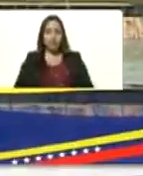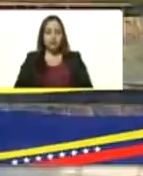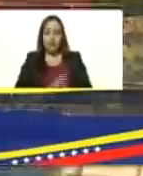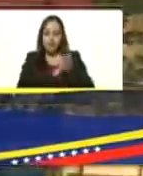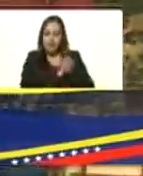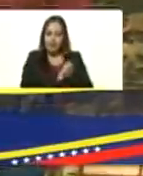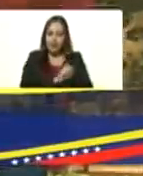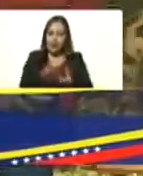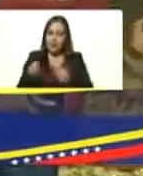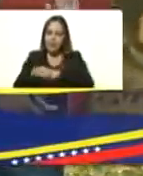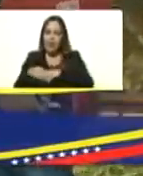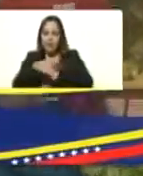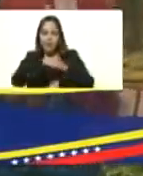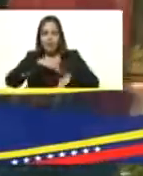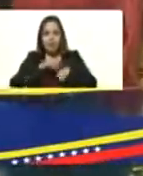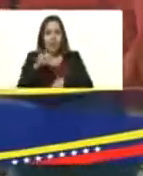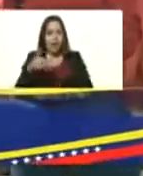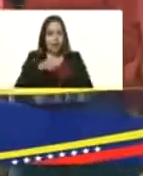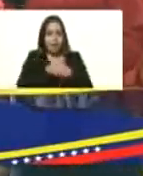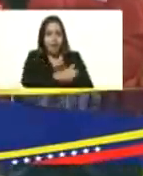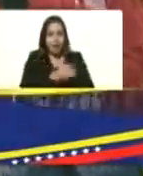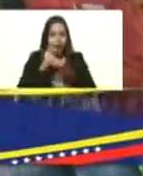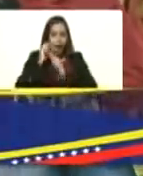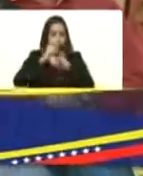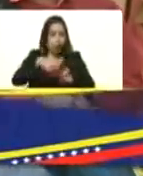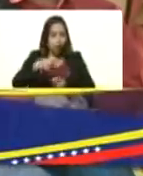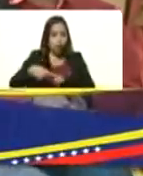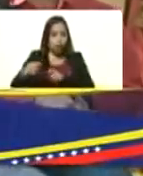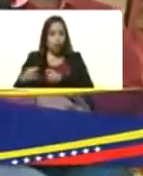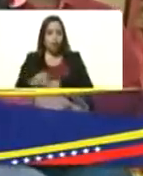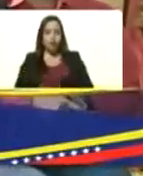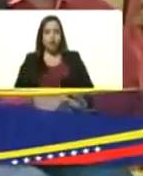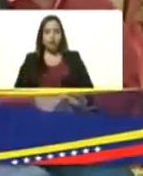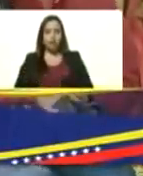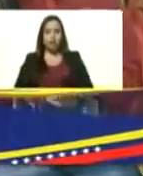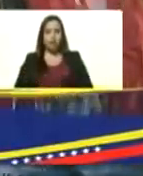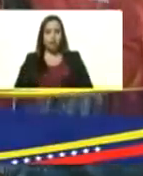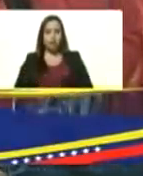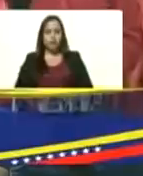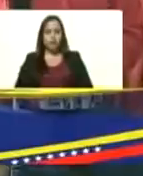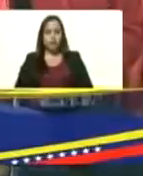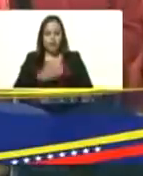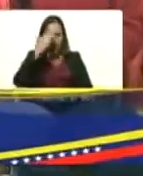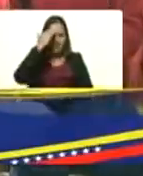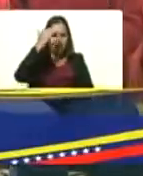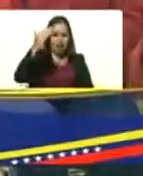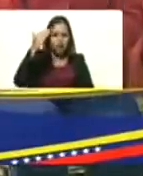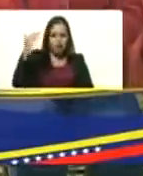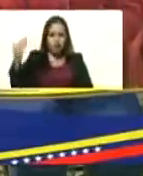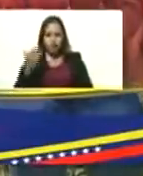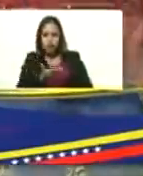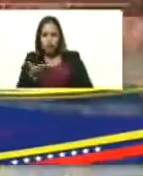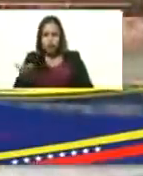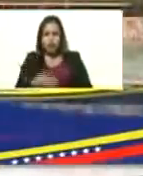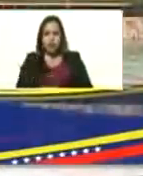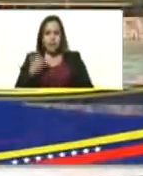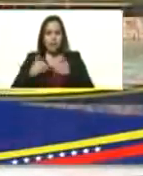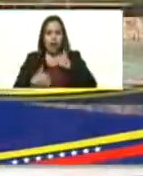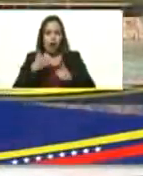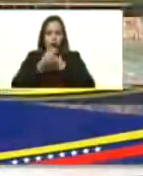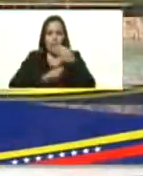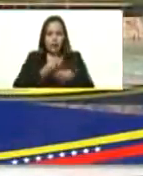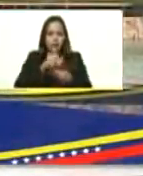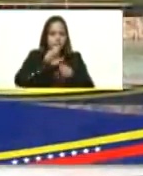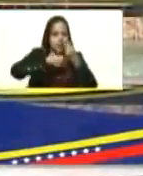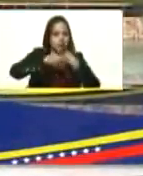a la ministra de pesca acuicultura olga figueroa mis saludos pues miércoles de producción